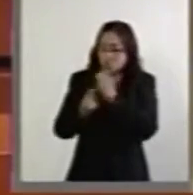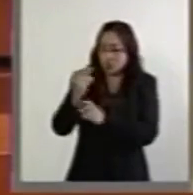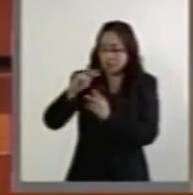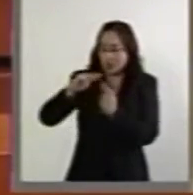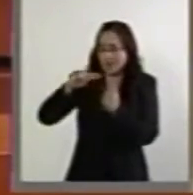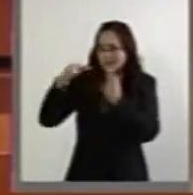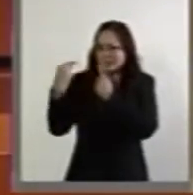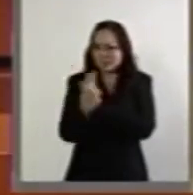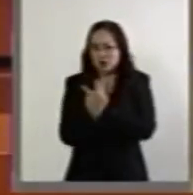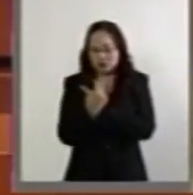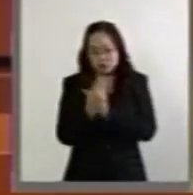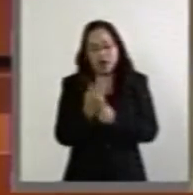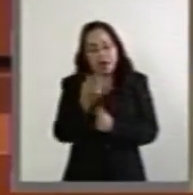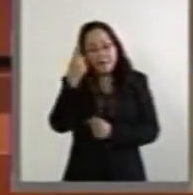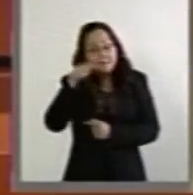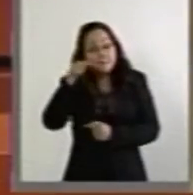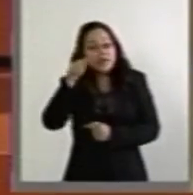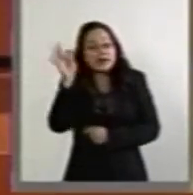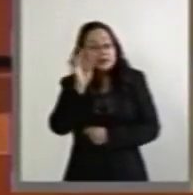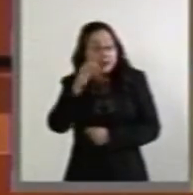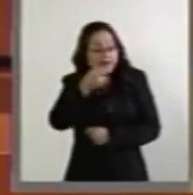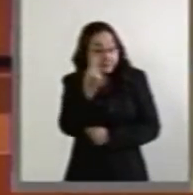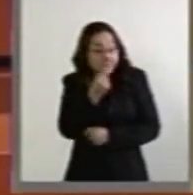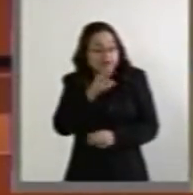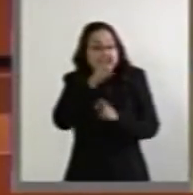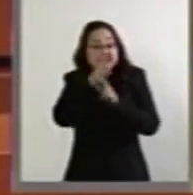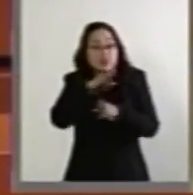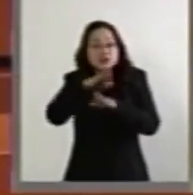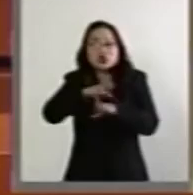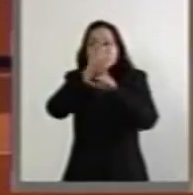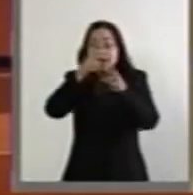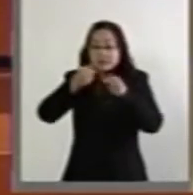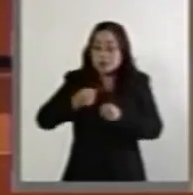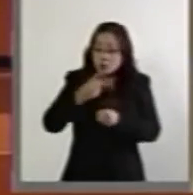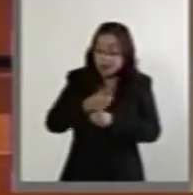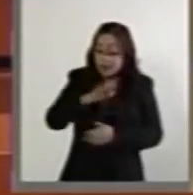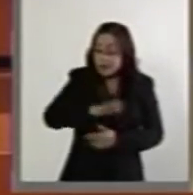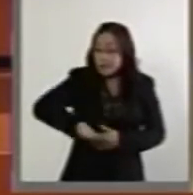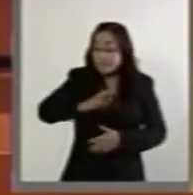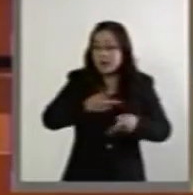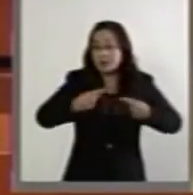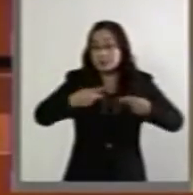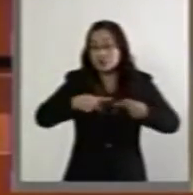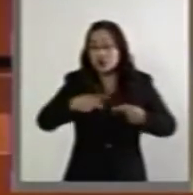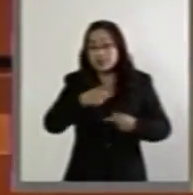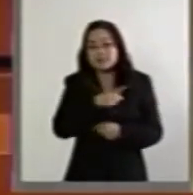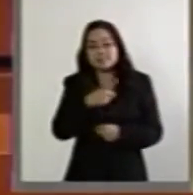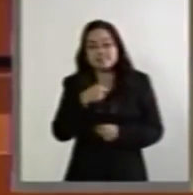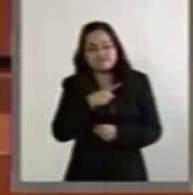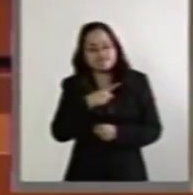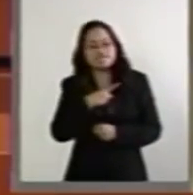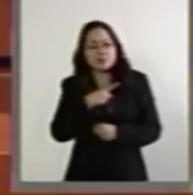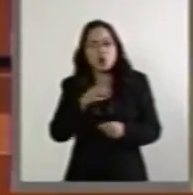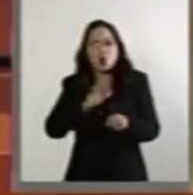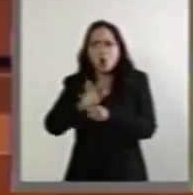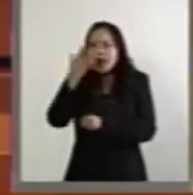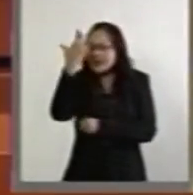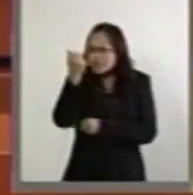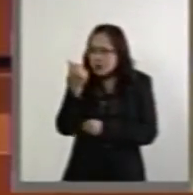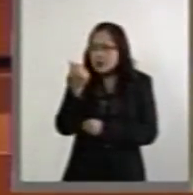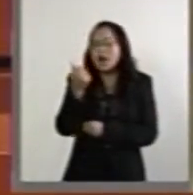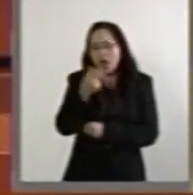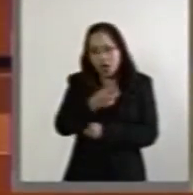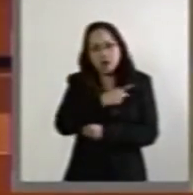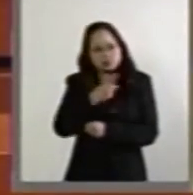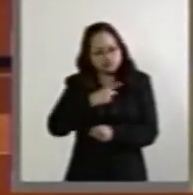fundamental, que para tener resultados en materia de seguridad pública hay que ir a las causas de las